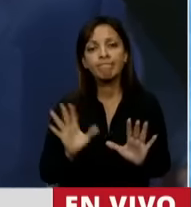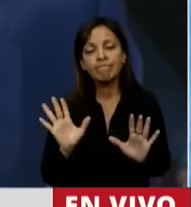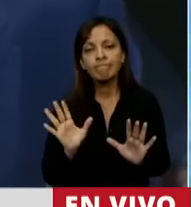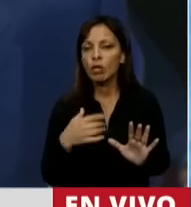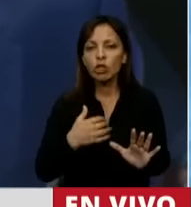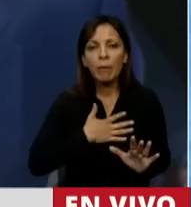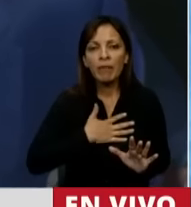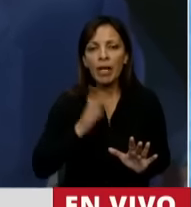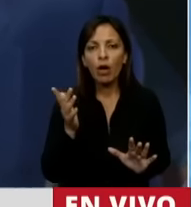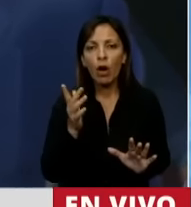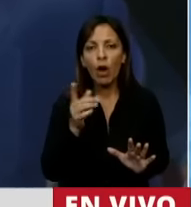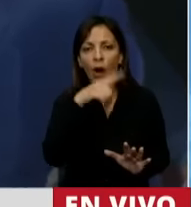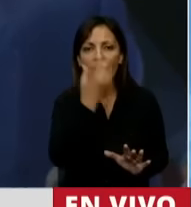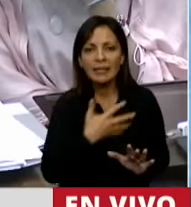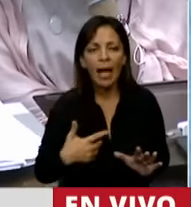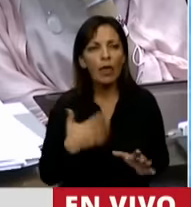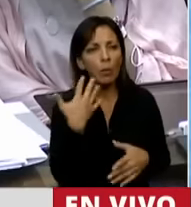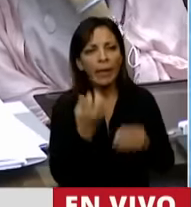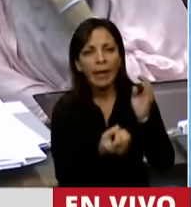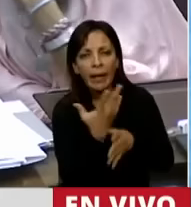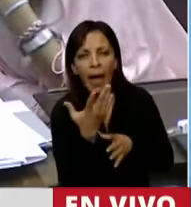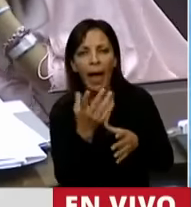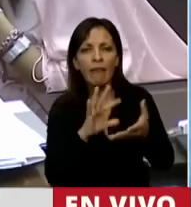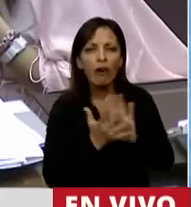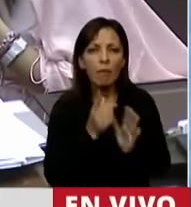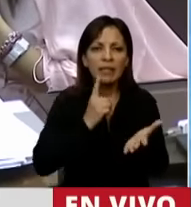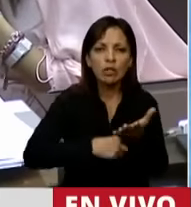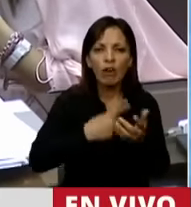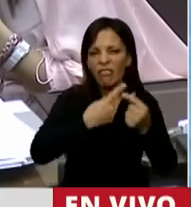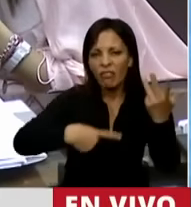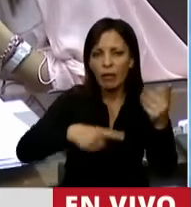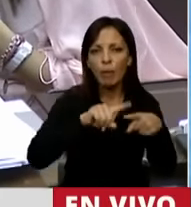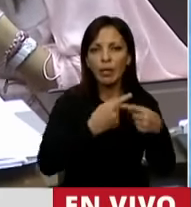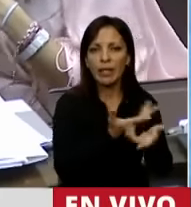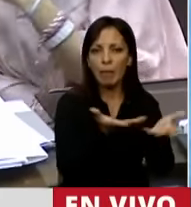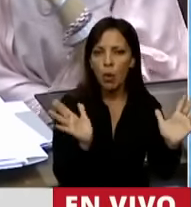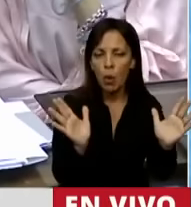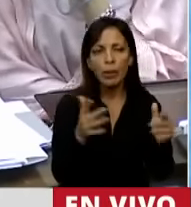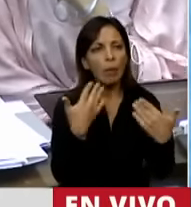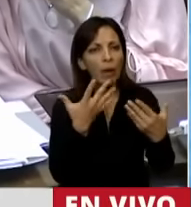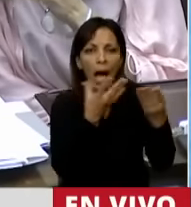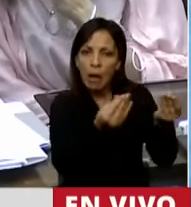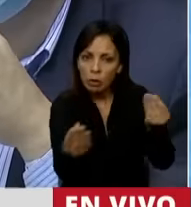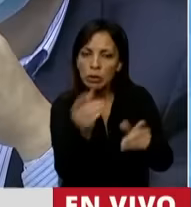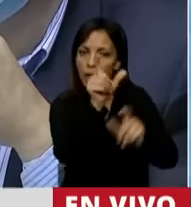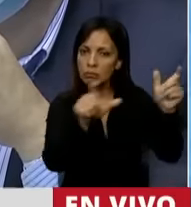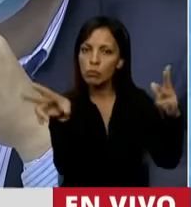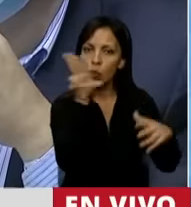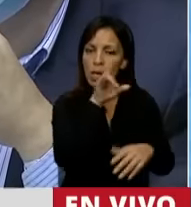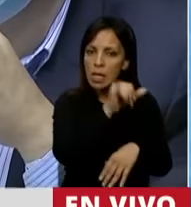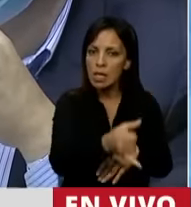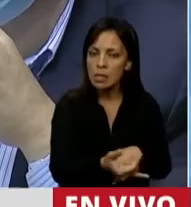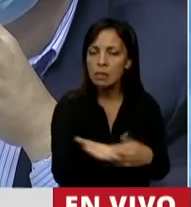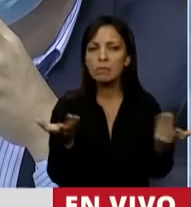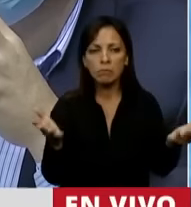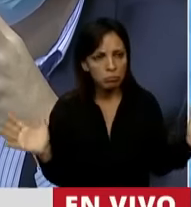Prefiero un Estado que diseñe e implemente políticas públicas que sostengan y apoyen a las mujeres,